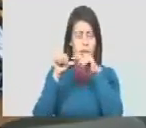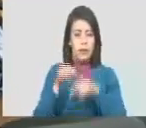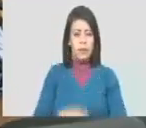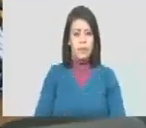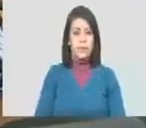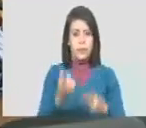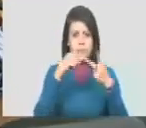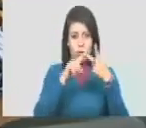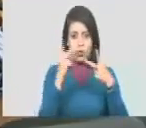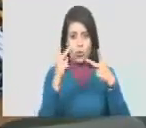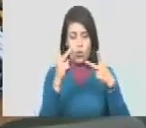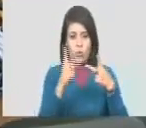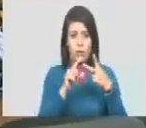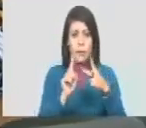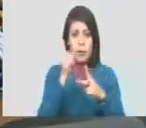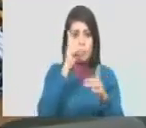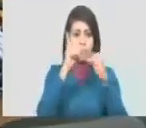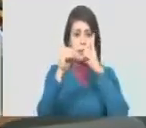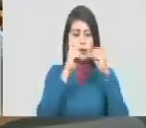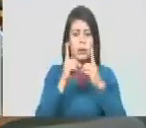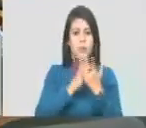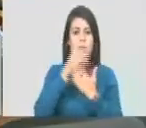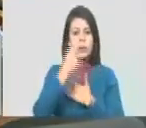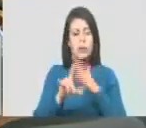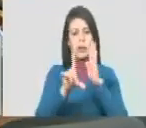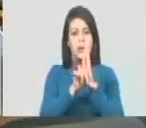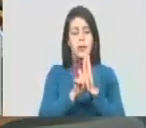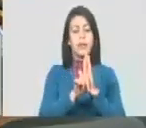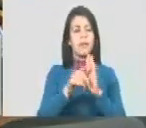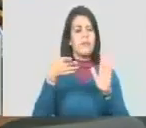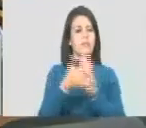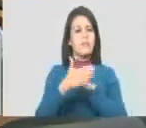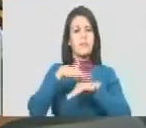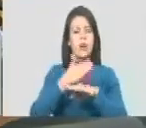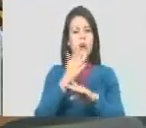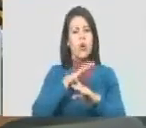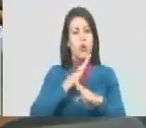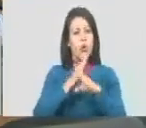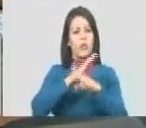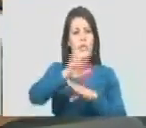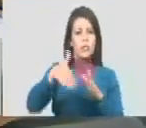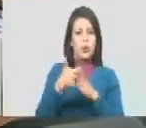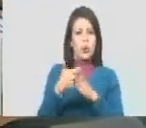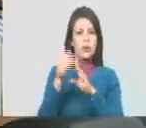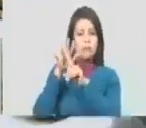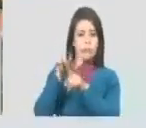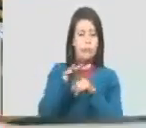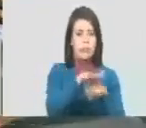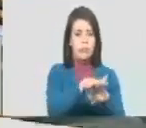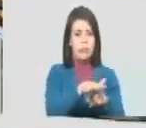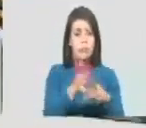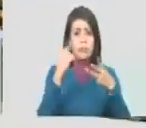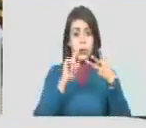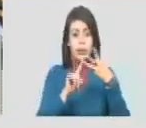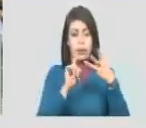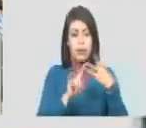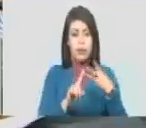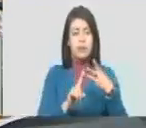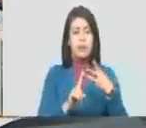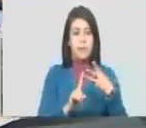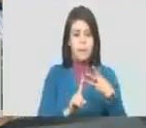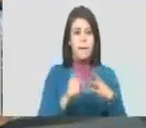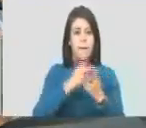autista. Punto número dos, primera discusión del proyecto de ley orgánica contra todo tipo de discriminación. Punto número